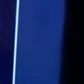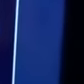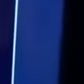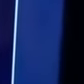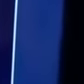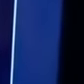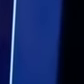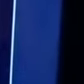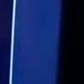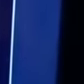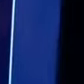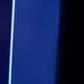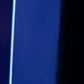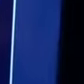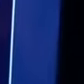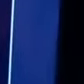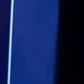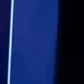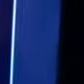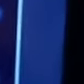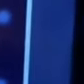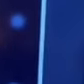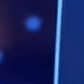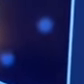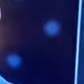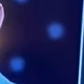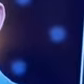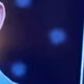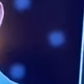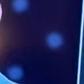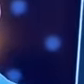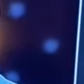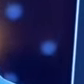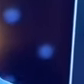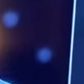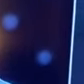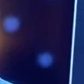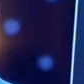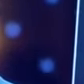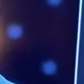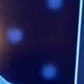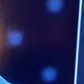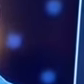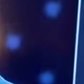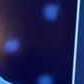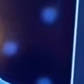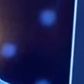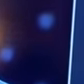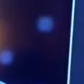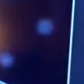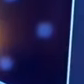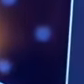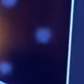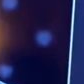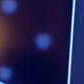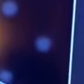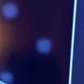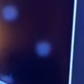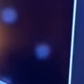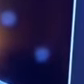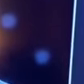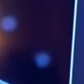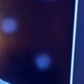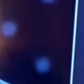opinión? Porque le quiero decir que el 8 de octubre de 2020, en el Congreso Nacional, usted votó en contra de este proyecto de